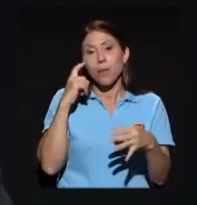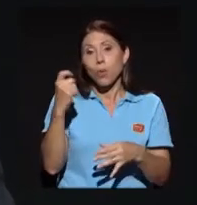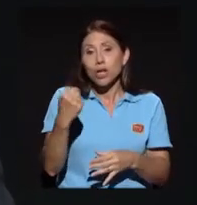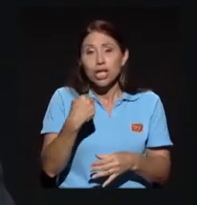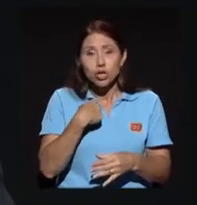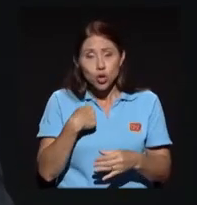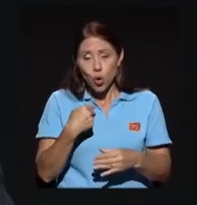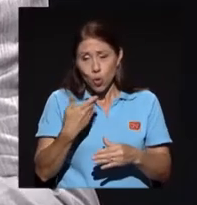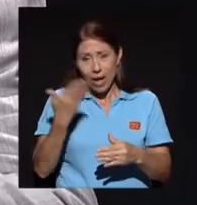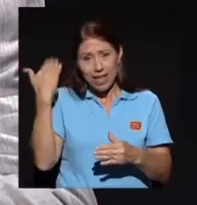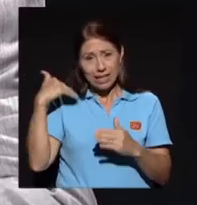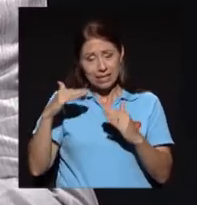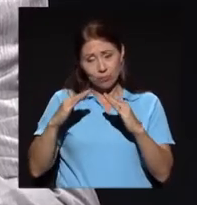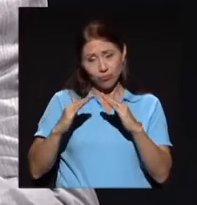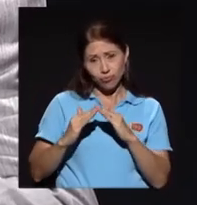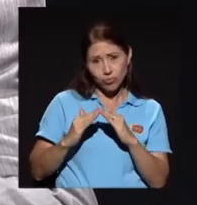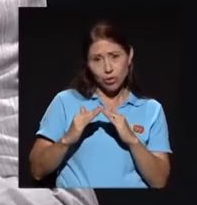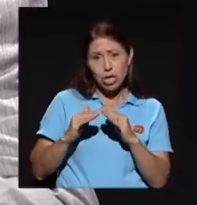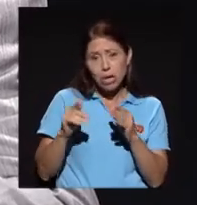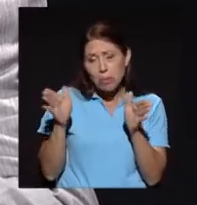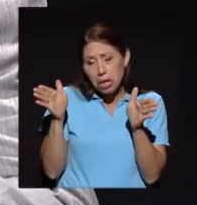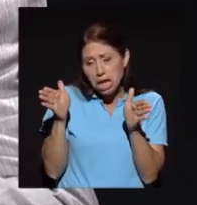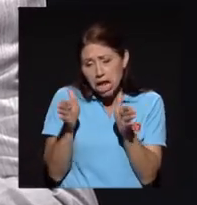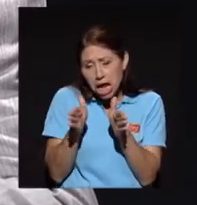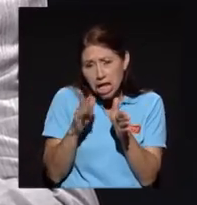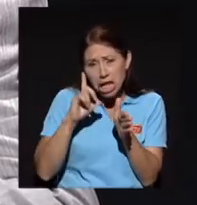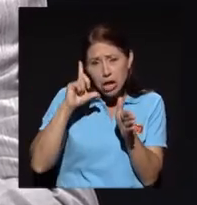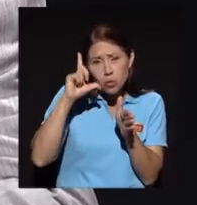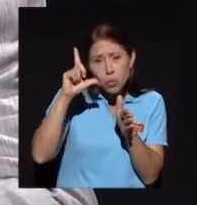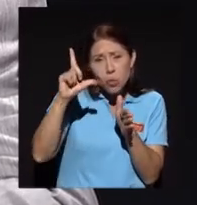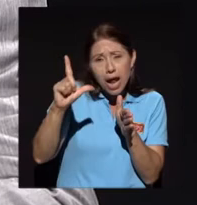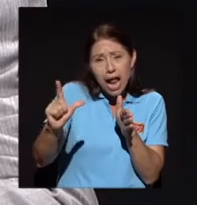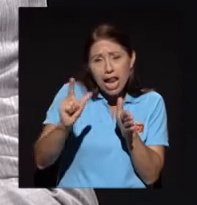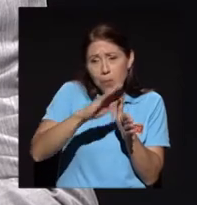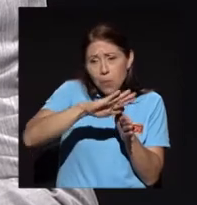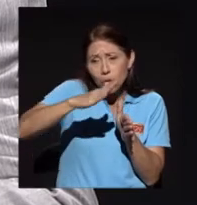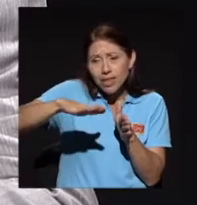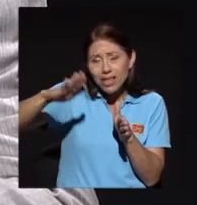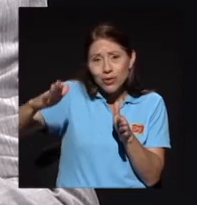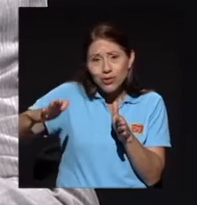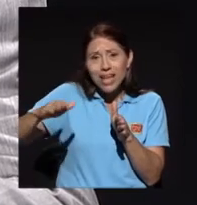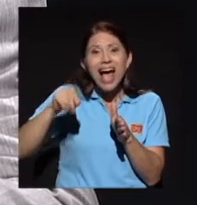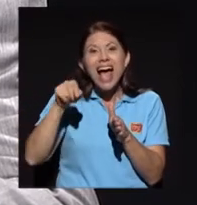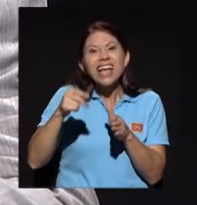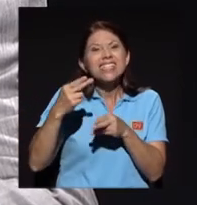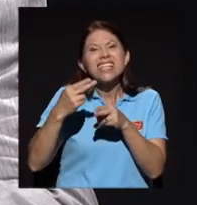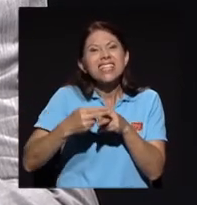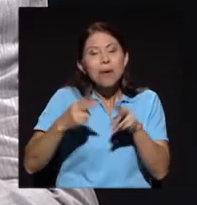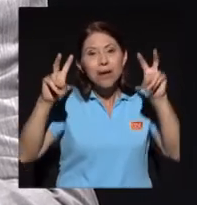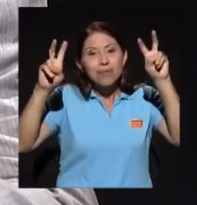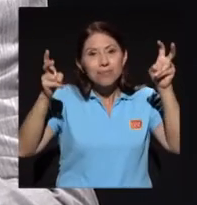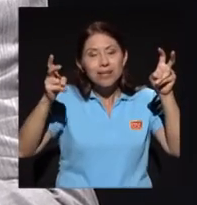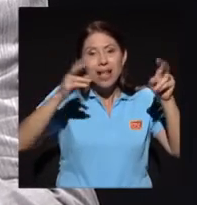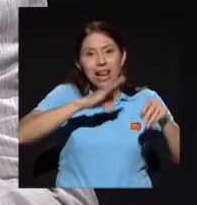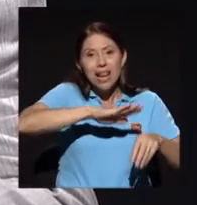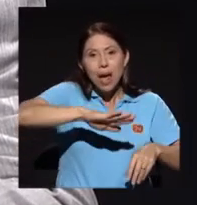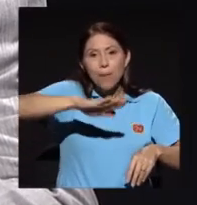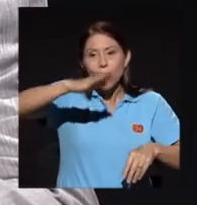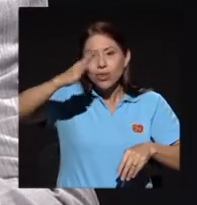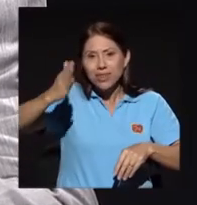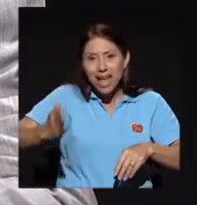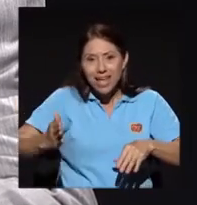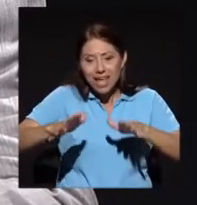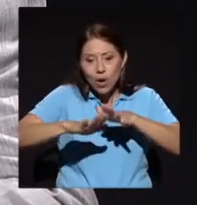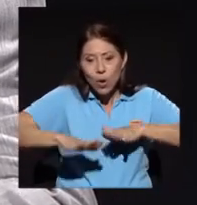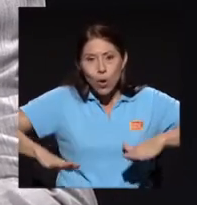pequeña, muy rural, muy montañosa. De hecho, se llama la montaña de las colonias de la selva de la Suiza de